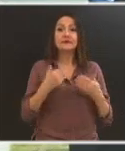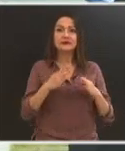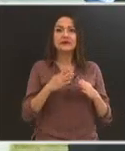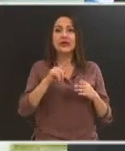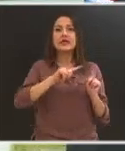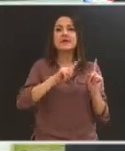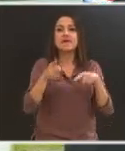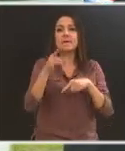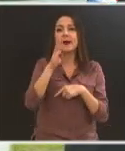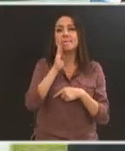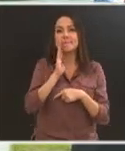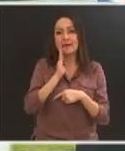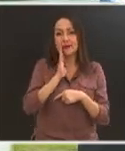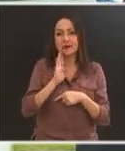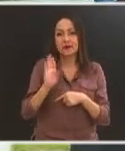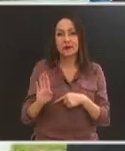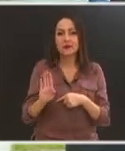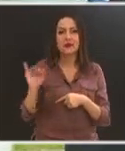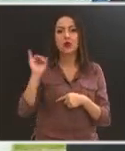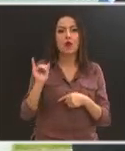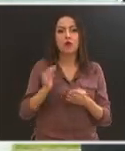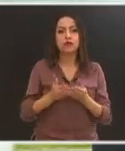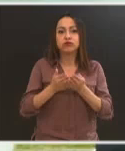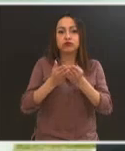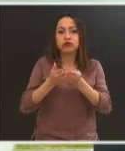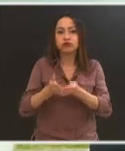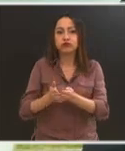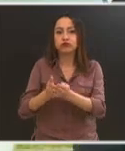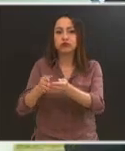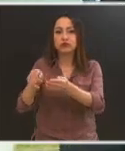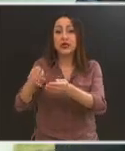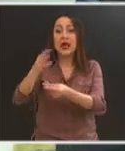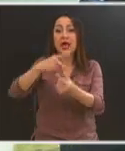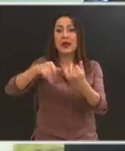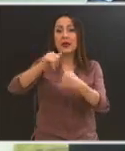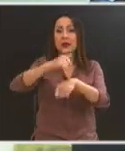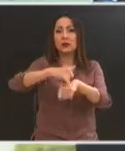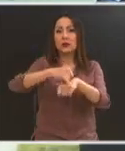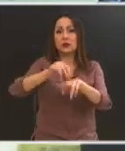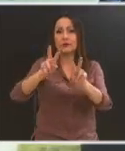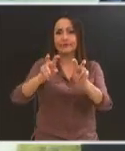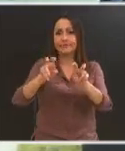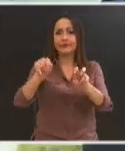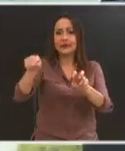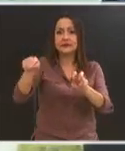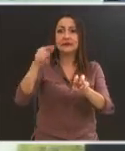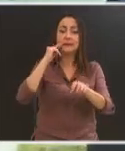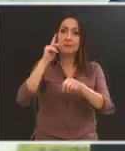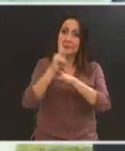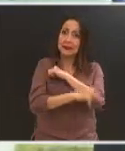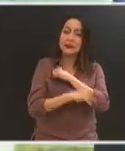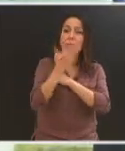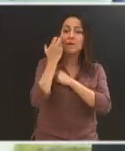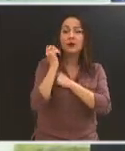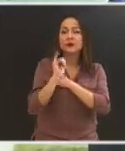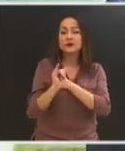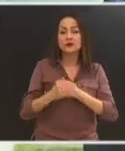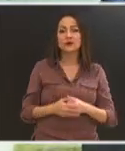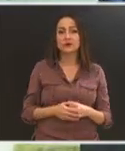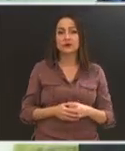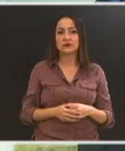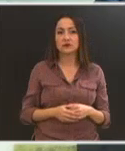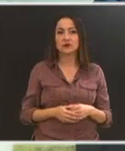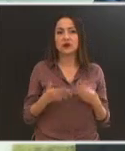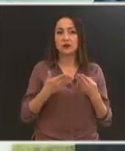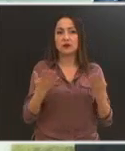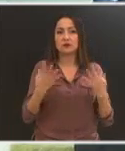a Bélgica a través de un contenedor que llevaba harina de yuca a ese país. Por lo tanto, será un